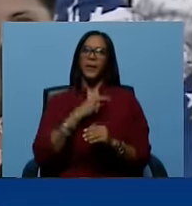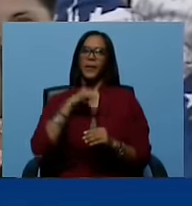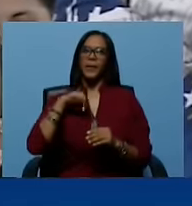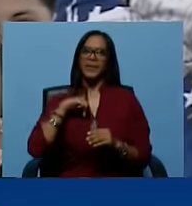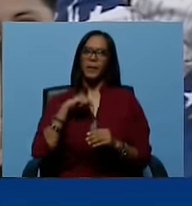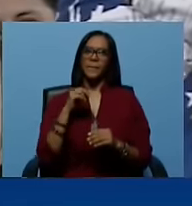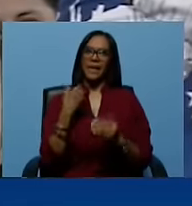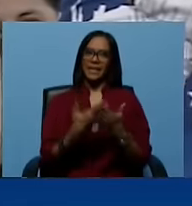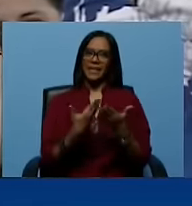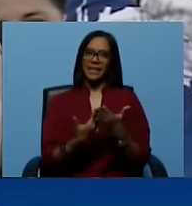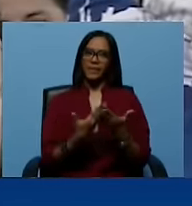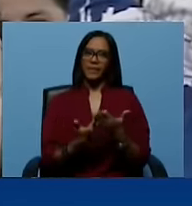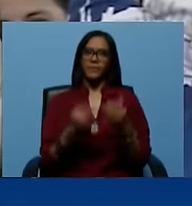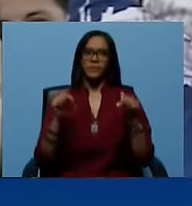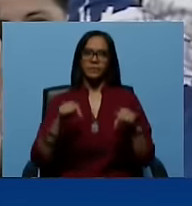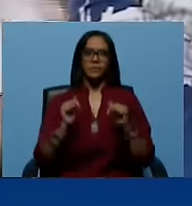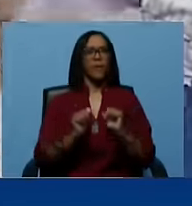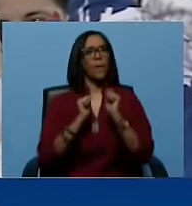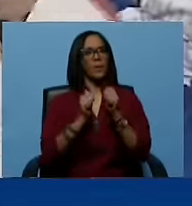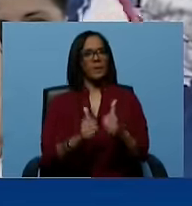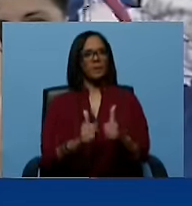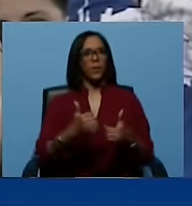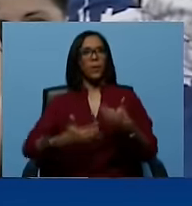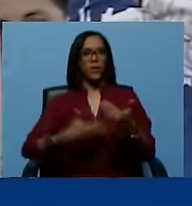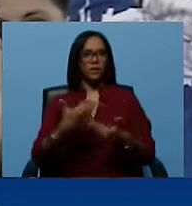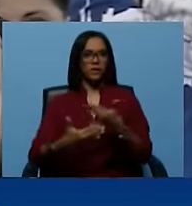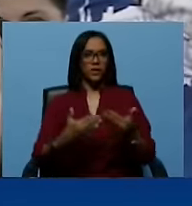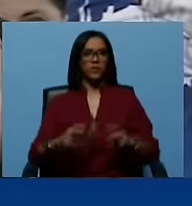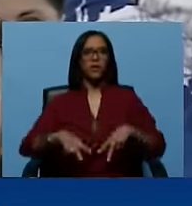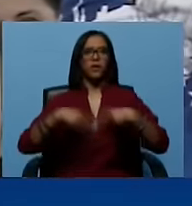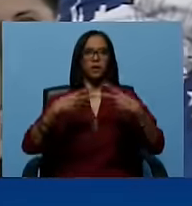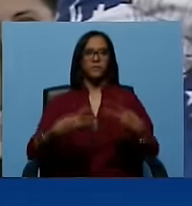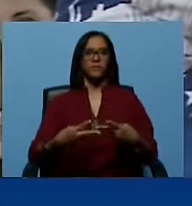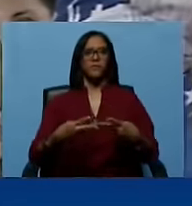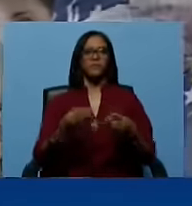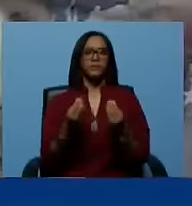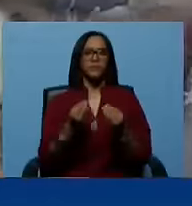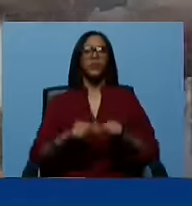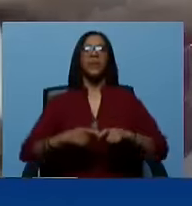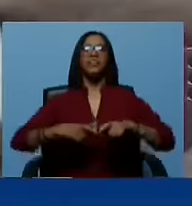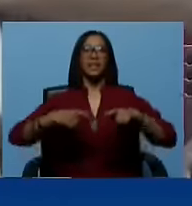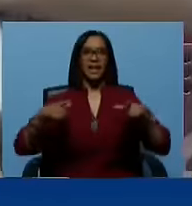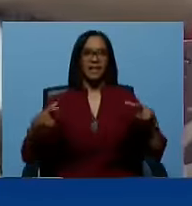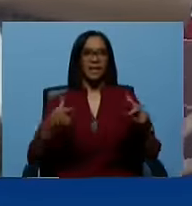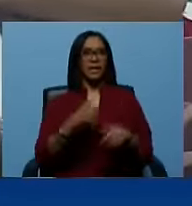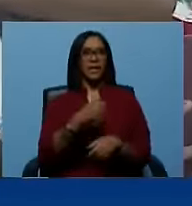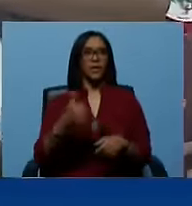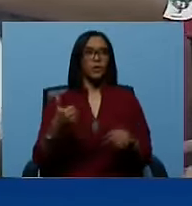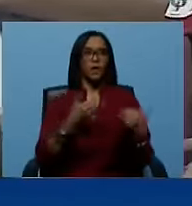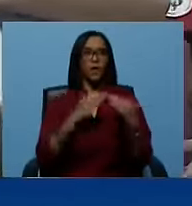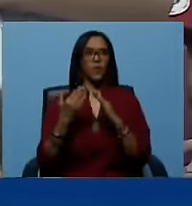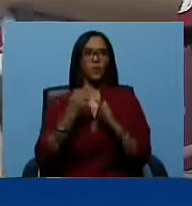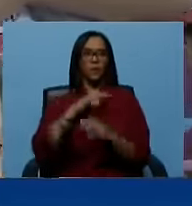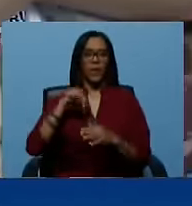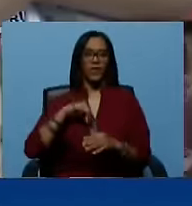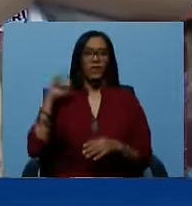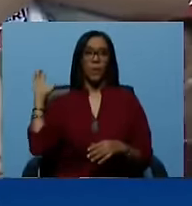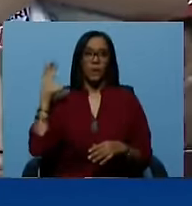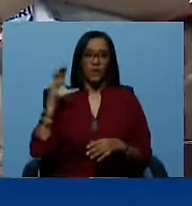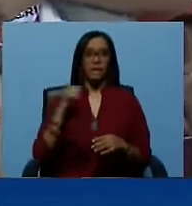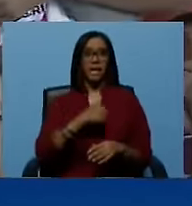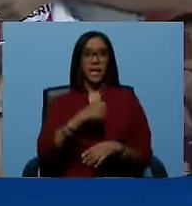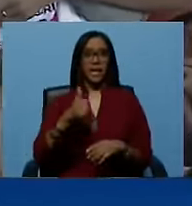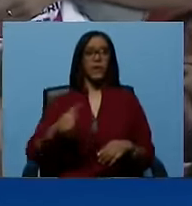partido hoy empieza un proceso de renovación mucho más grande en cada una de las comunas de nuestro país, en cada uno de